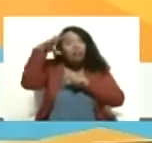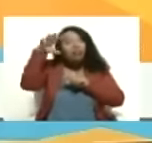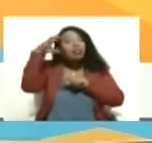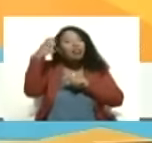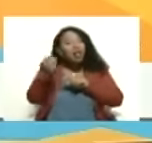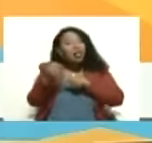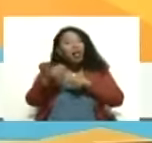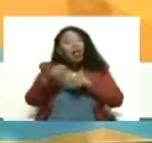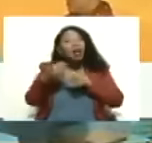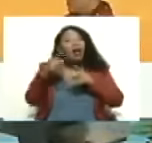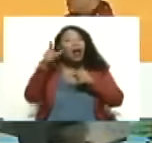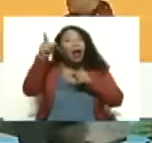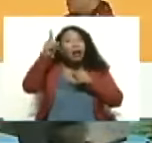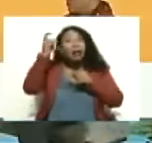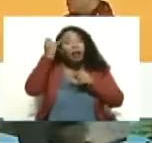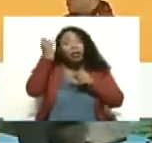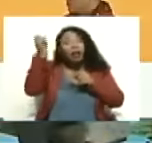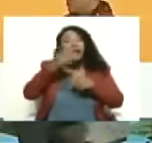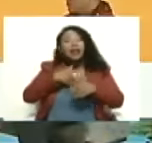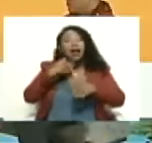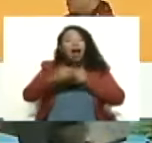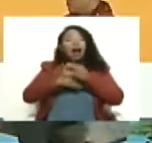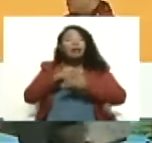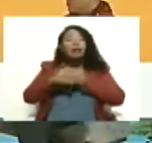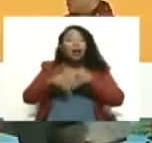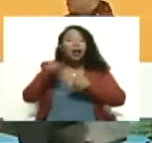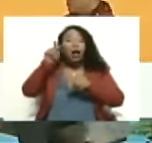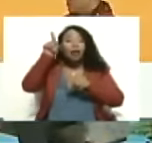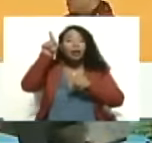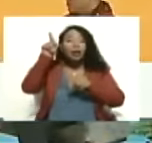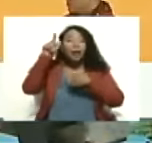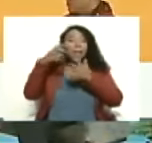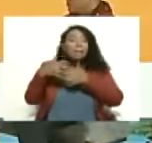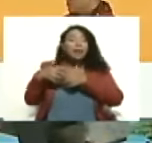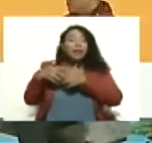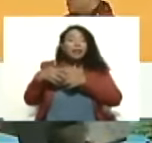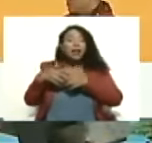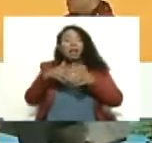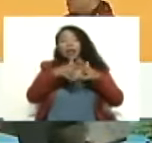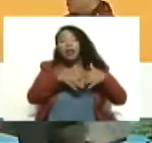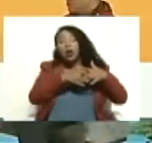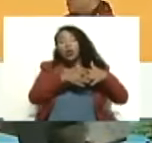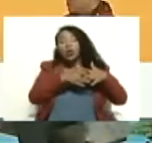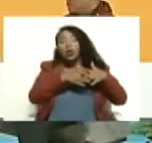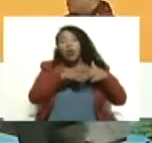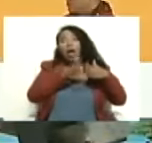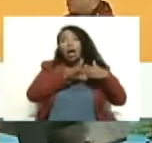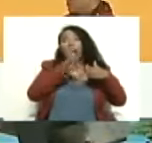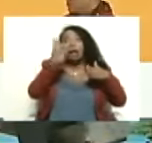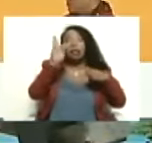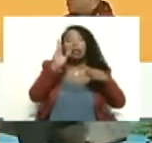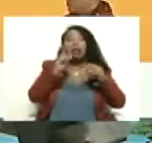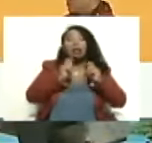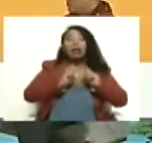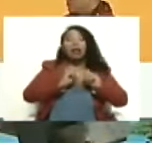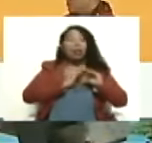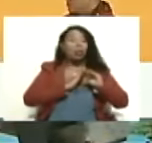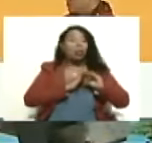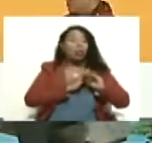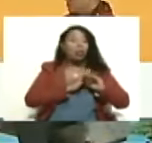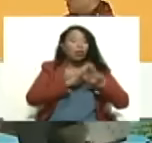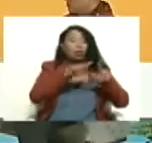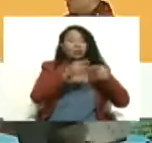nivel de exabrupto que significa que la ex móvil haya ido a tratar de detener el referendo